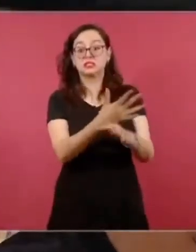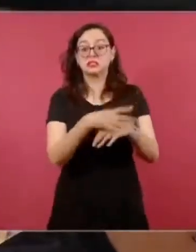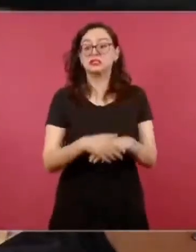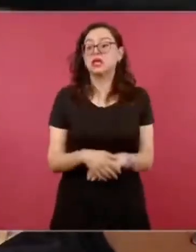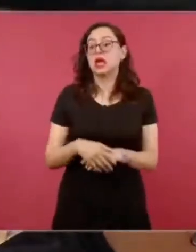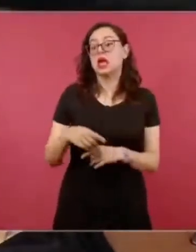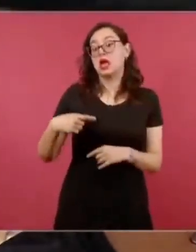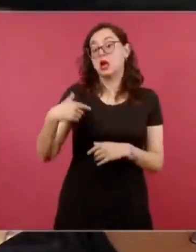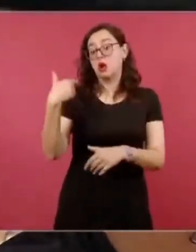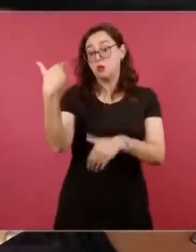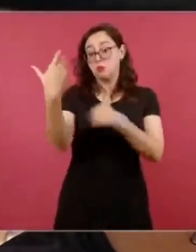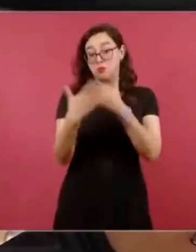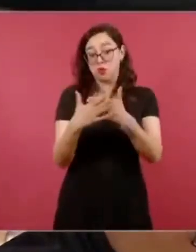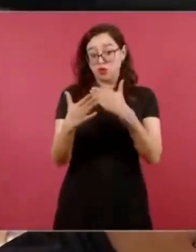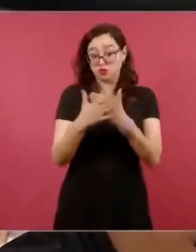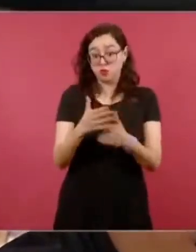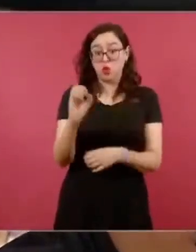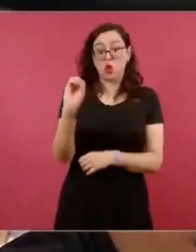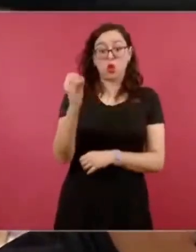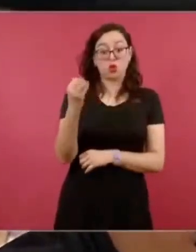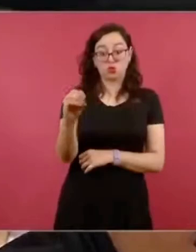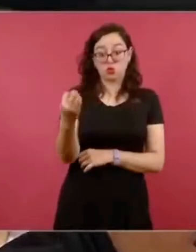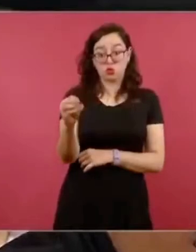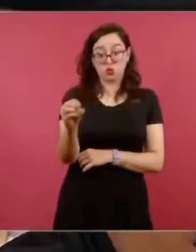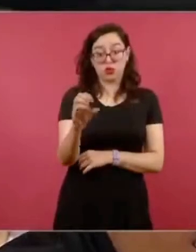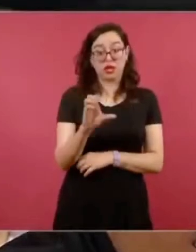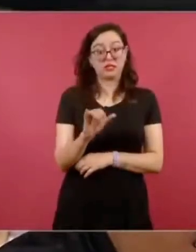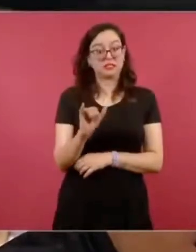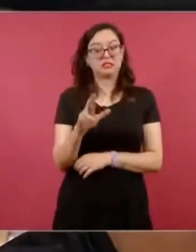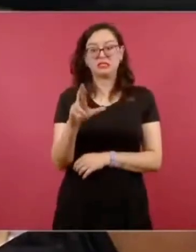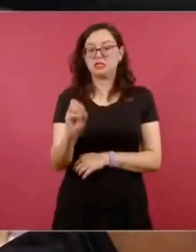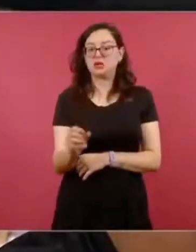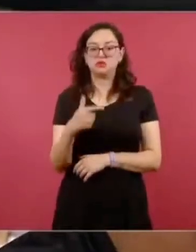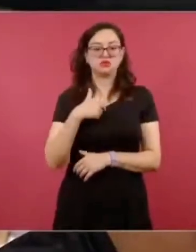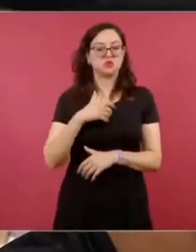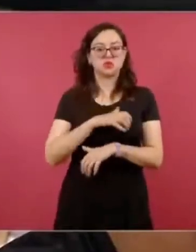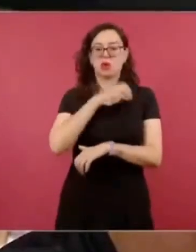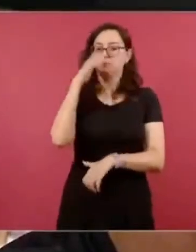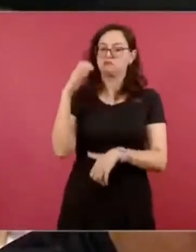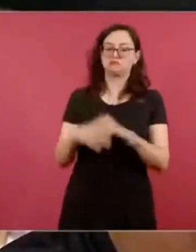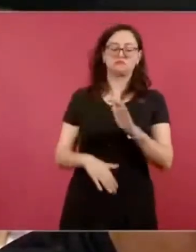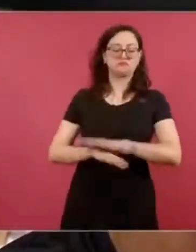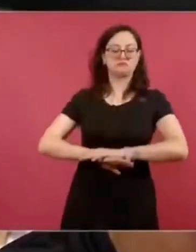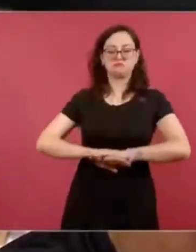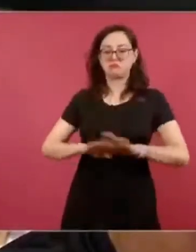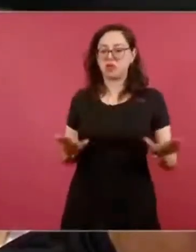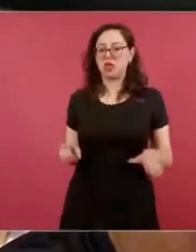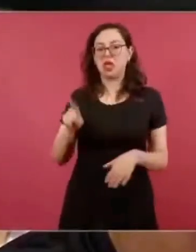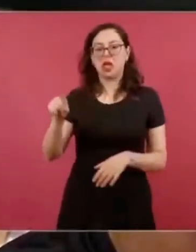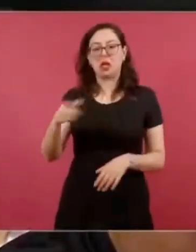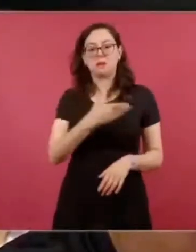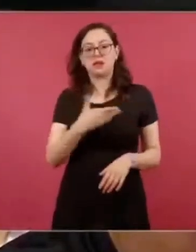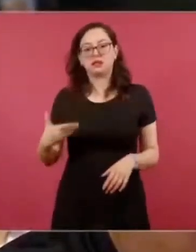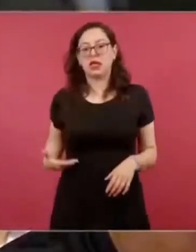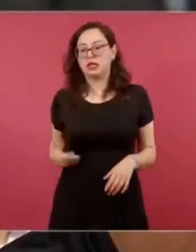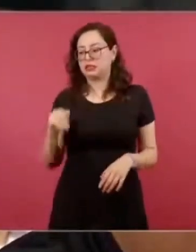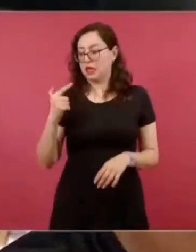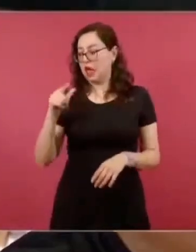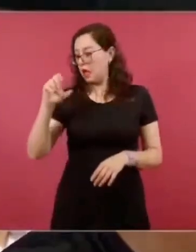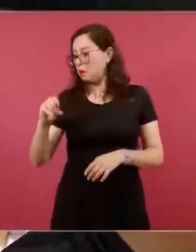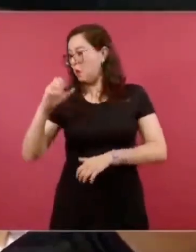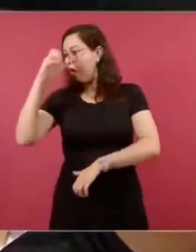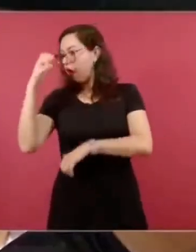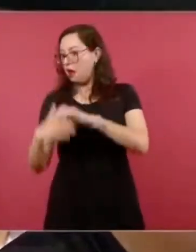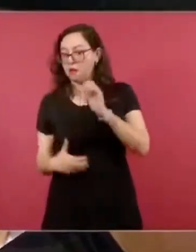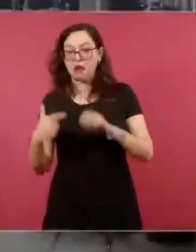termina su mandato. Hace mucho énfasis en eso, que es cuando termina usted su mandato. Incluso el